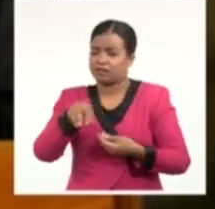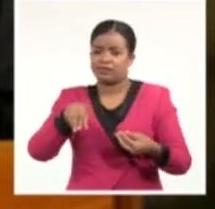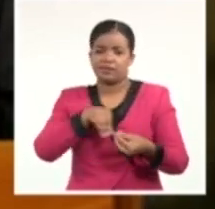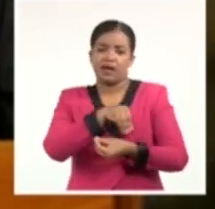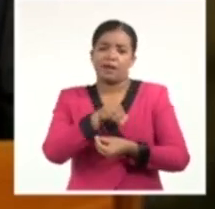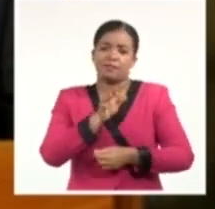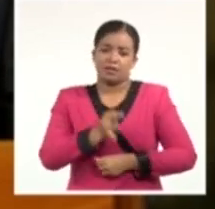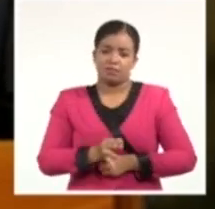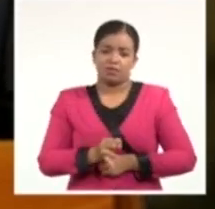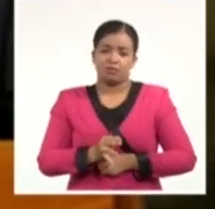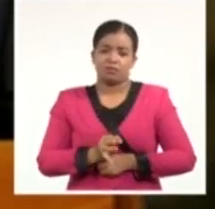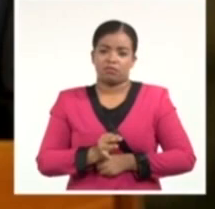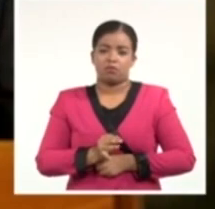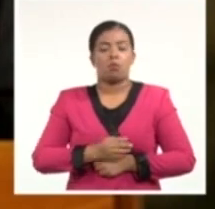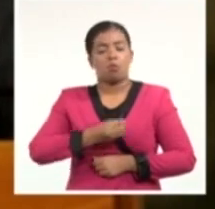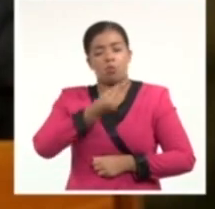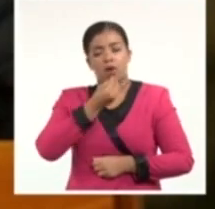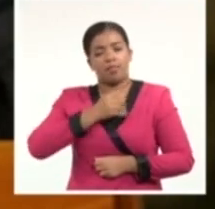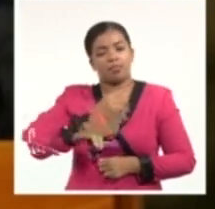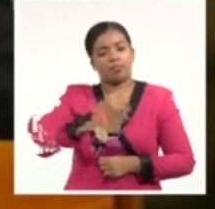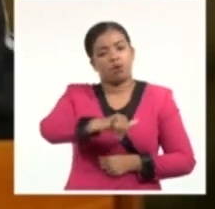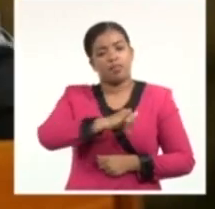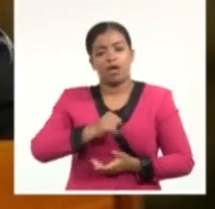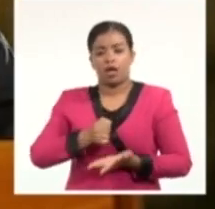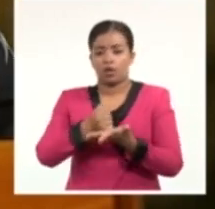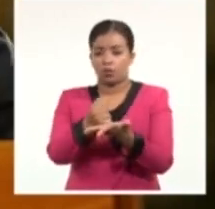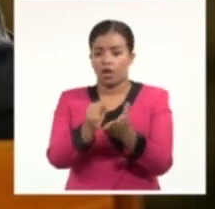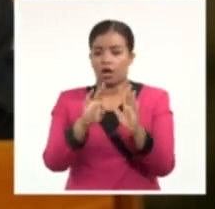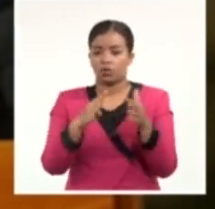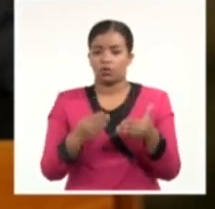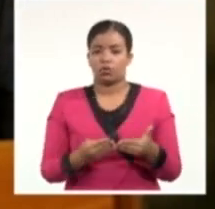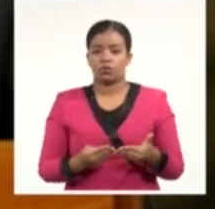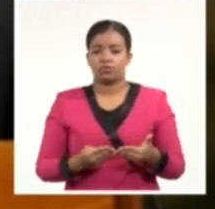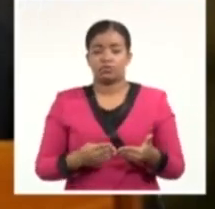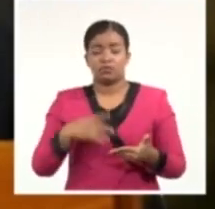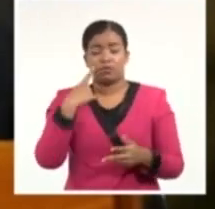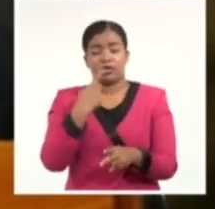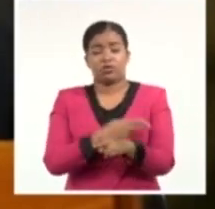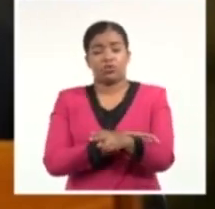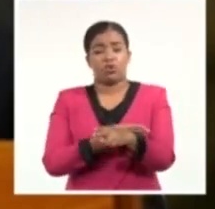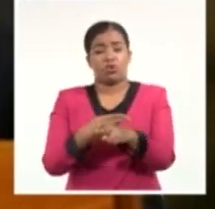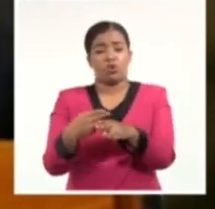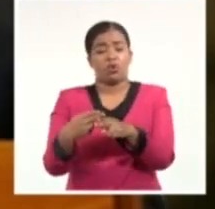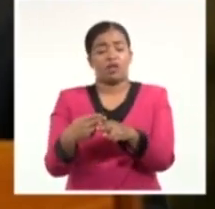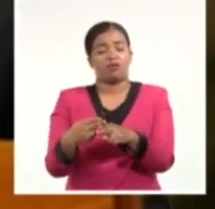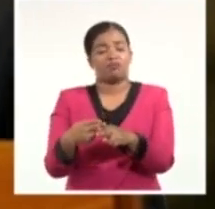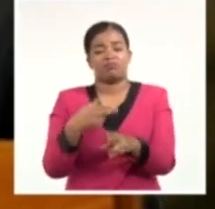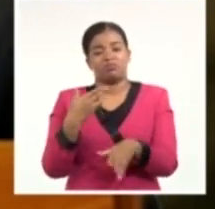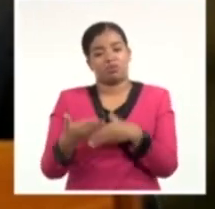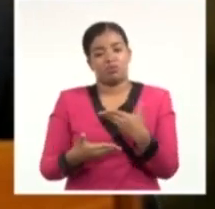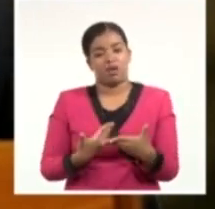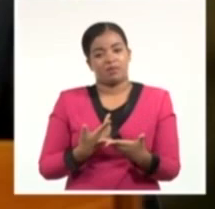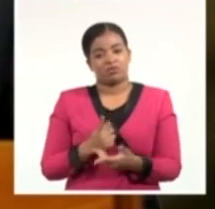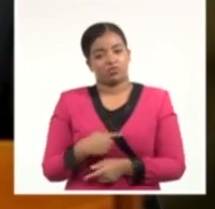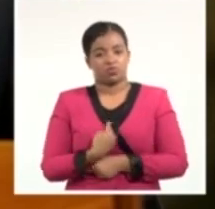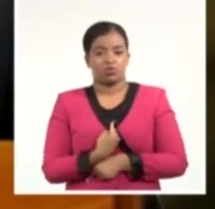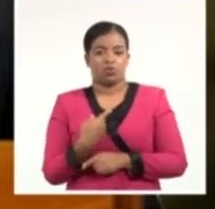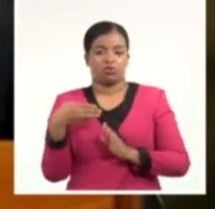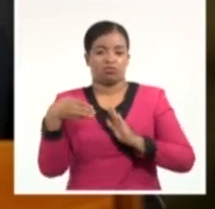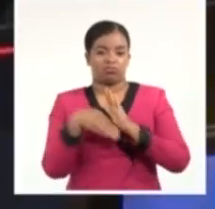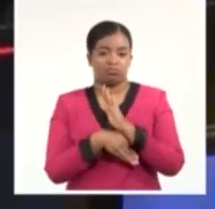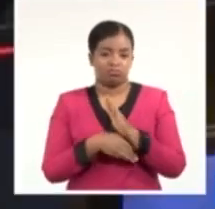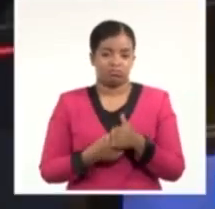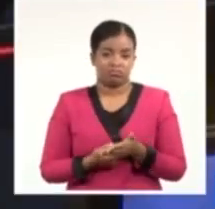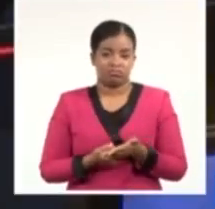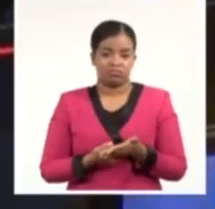de absoluta desventaja en que nos sumieron siglos de colonialismo y dependencia. Y todas las tribunas serán pocas